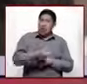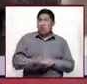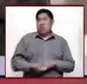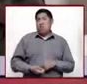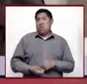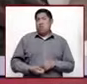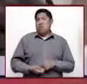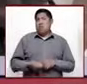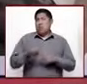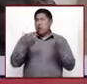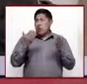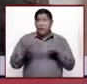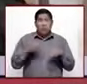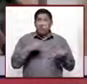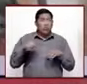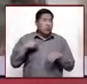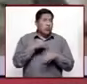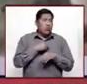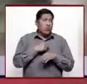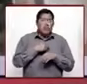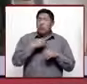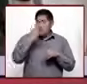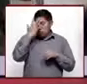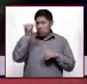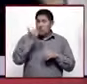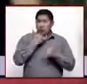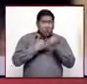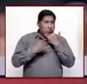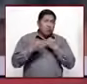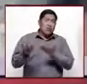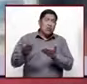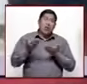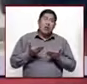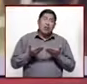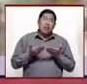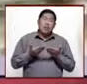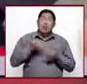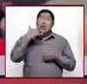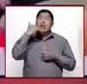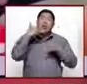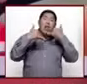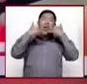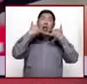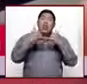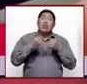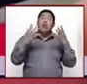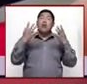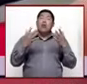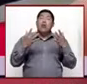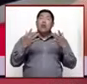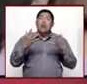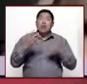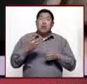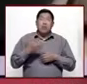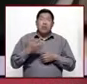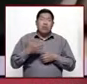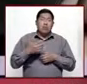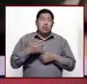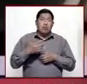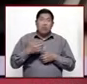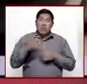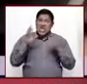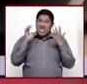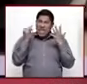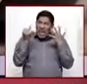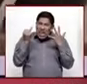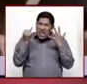Esa gasolinita nos hemos traído, si ya poca ni nos hemos traído. ¿Los celulares de quiénes son? Celular de mis hijos son. ¿Siete